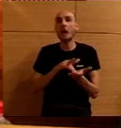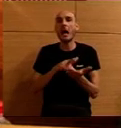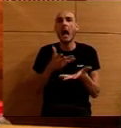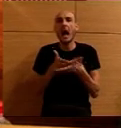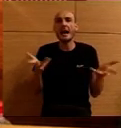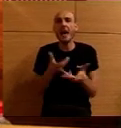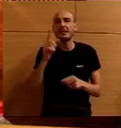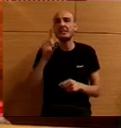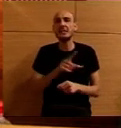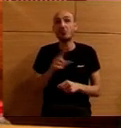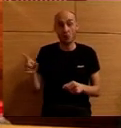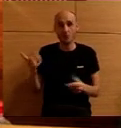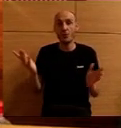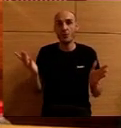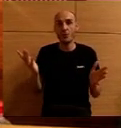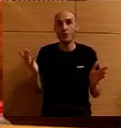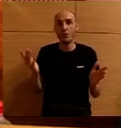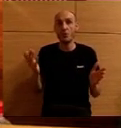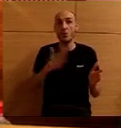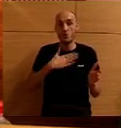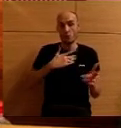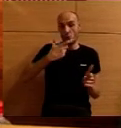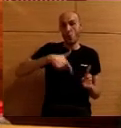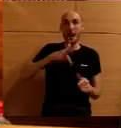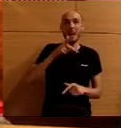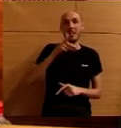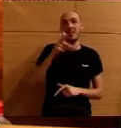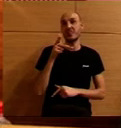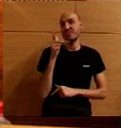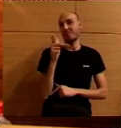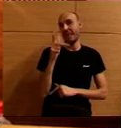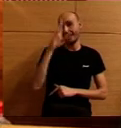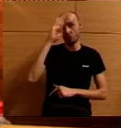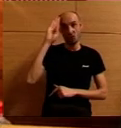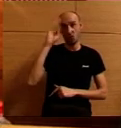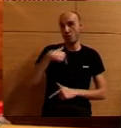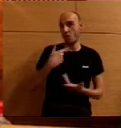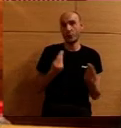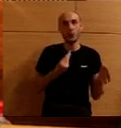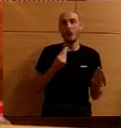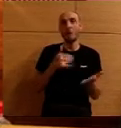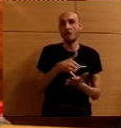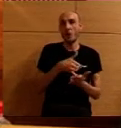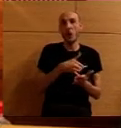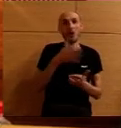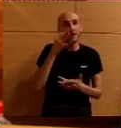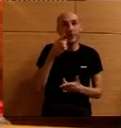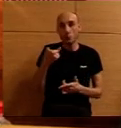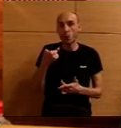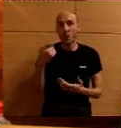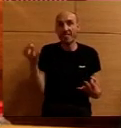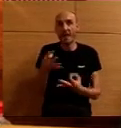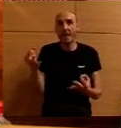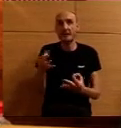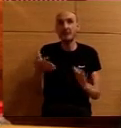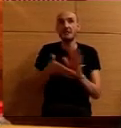el vicio de anulabilidad. Y mire que yo soy lego en derecho, pero usted lo debería saber. Y no ha habido perjuicio ni indefensión